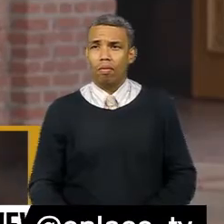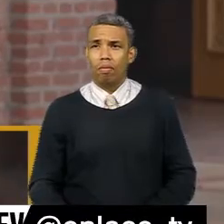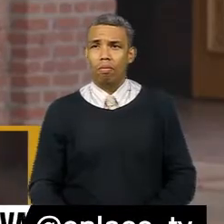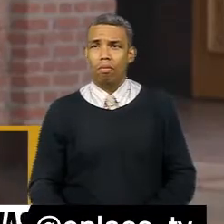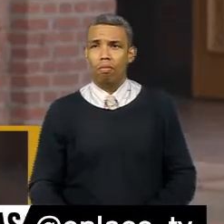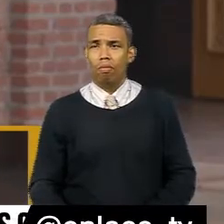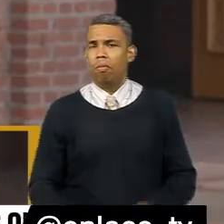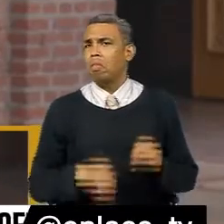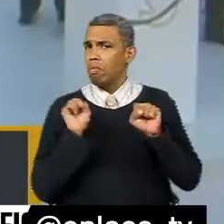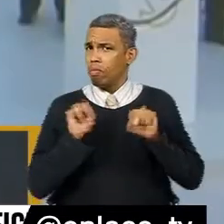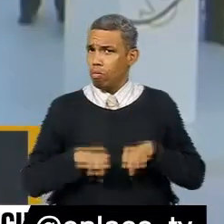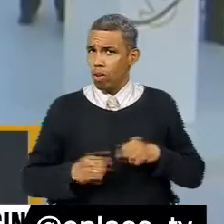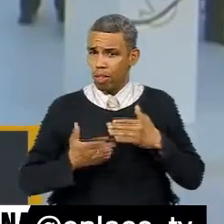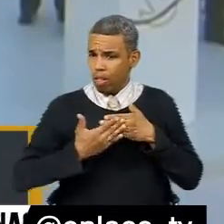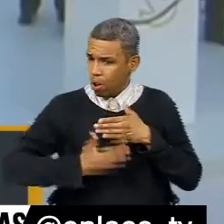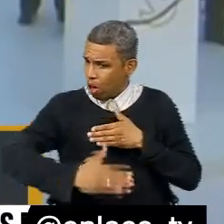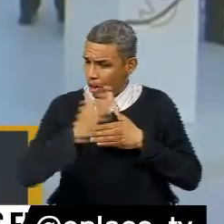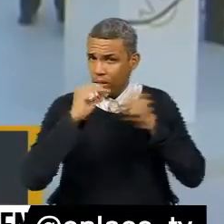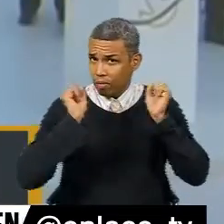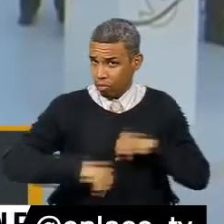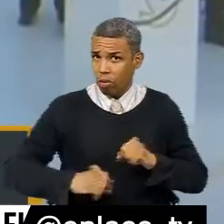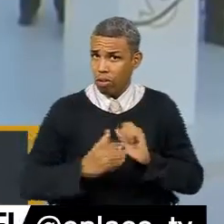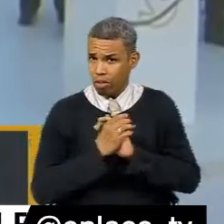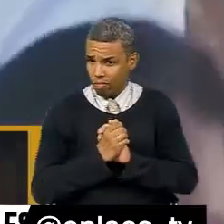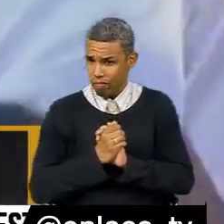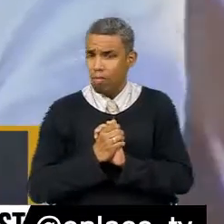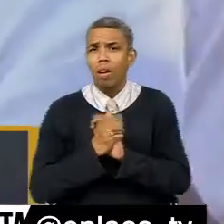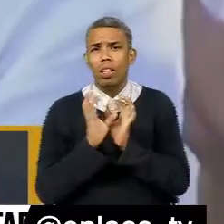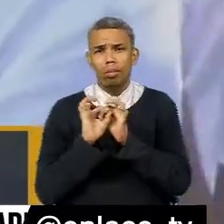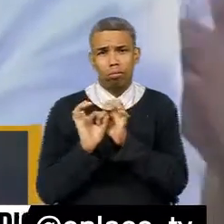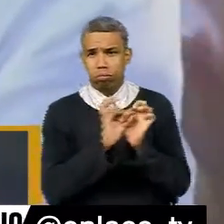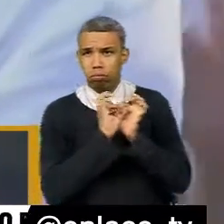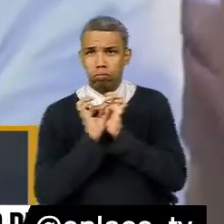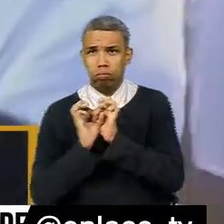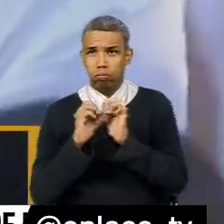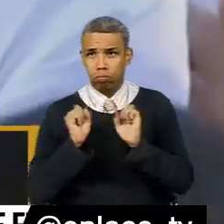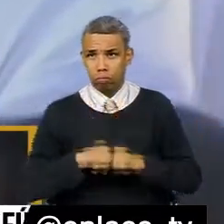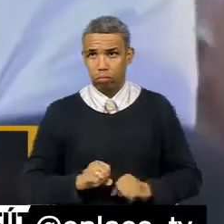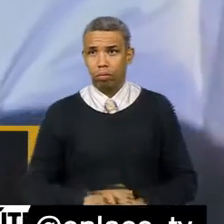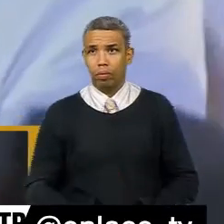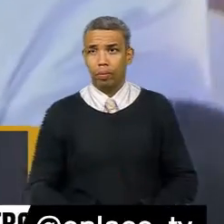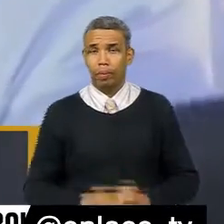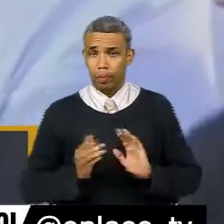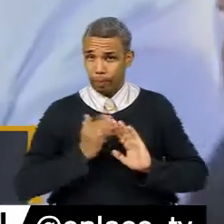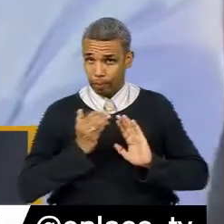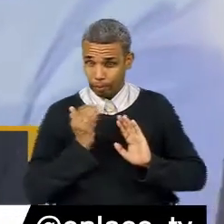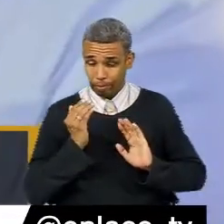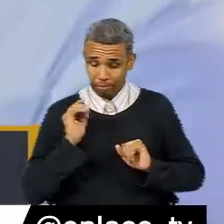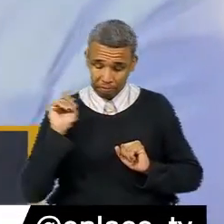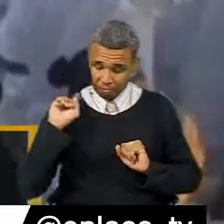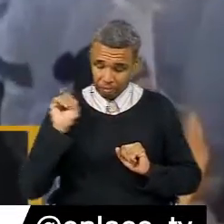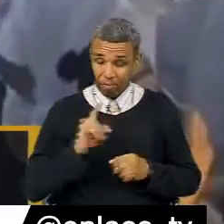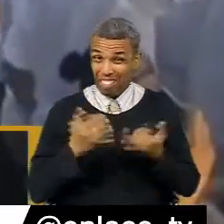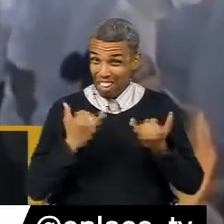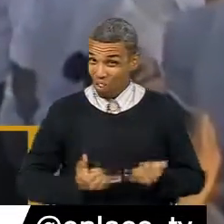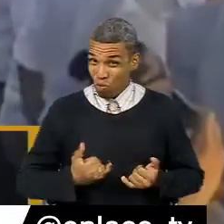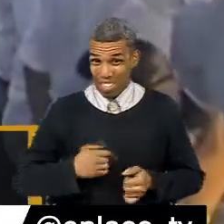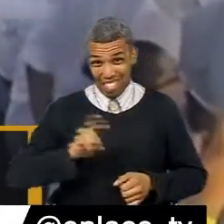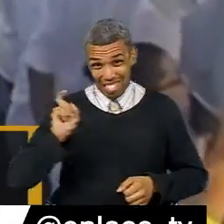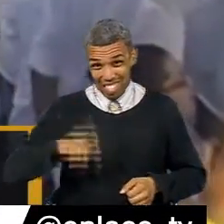de la paz de aquí en adelante. El defensor Campos asegura que esta etapa de posconflicto no es fácil, pues es cuando los acuerdos suscritos se deben cumplir. Pues